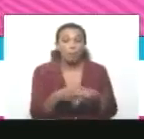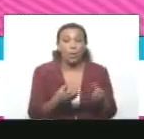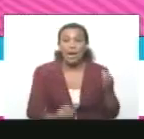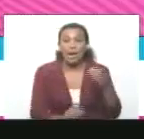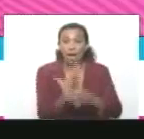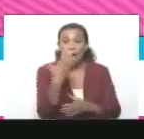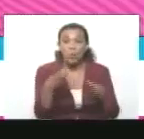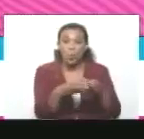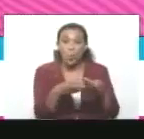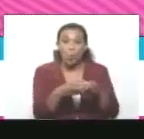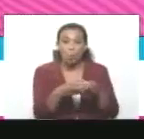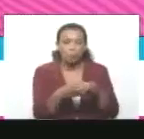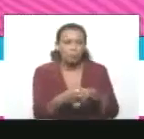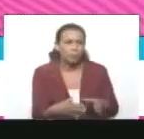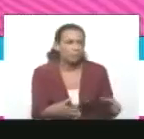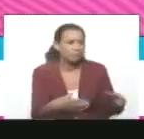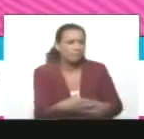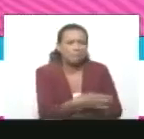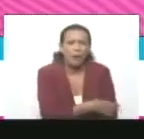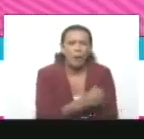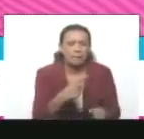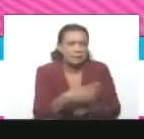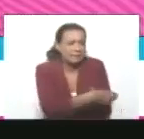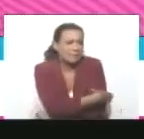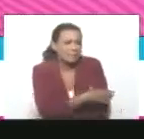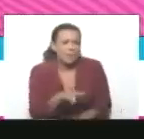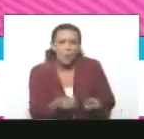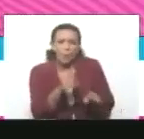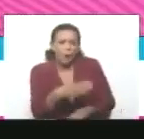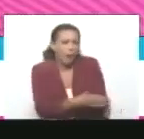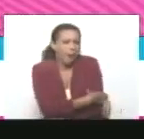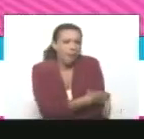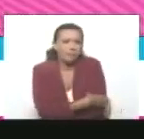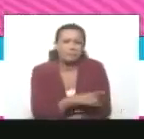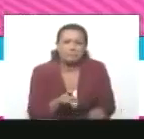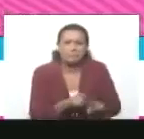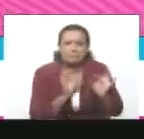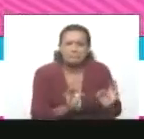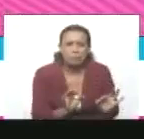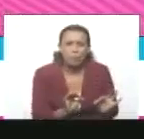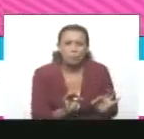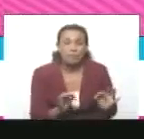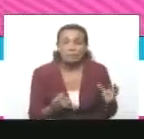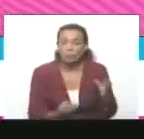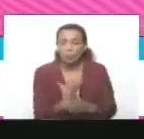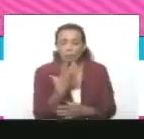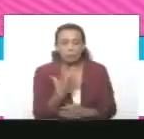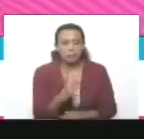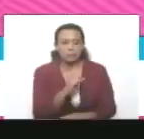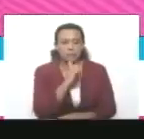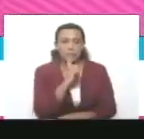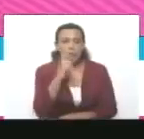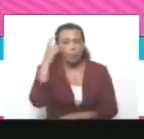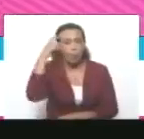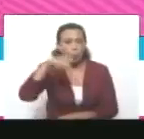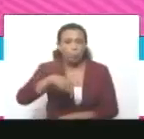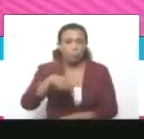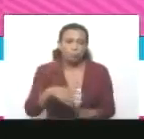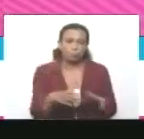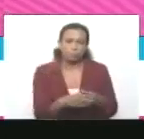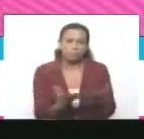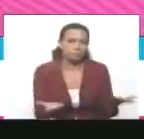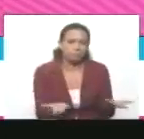grupo muy derechizado, muy extremista, que sencillamente se convirtió en un esperpento. Hoy por hoy es un